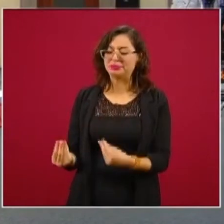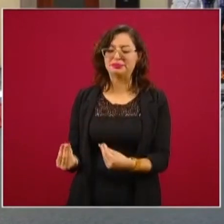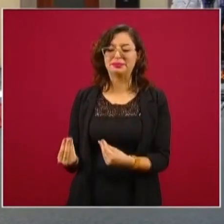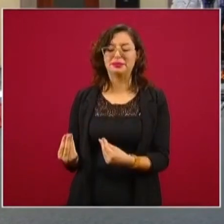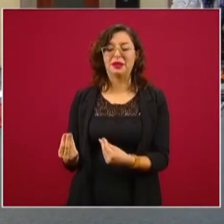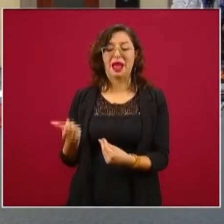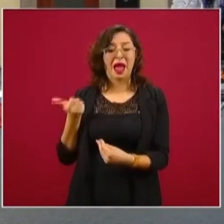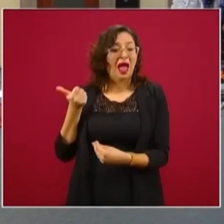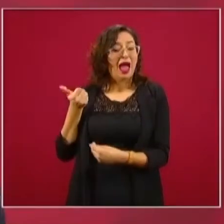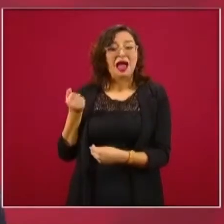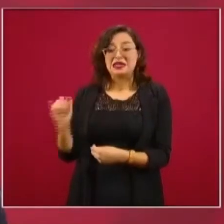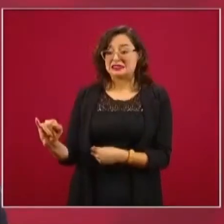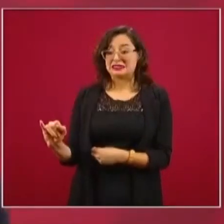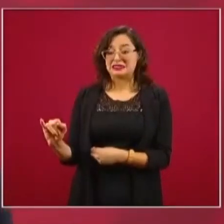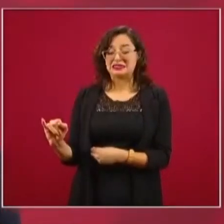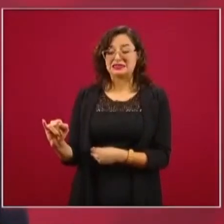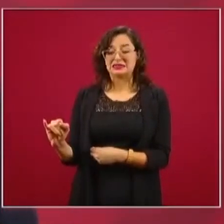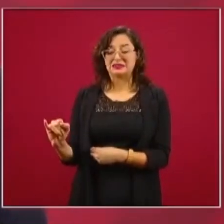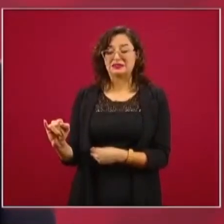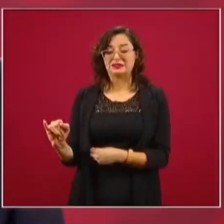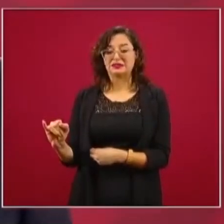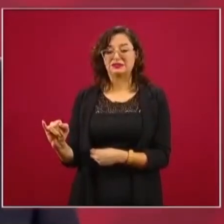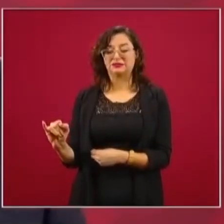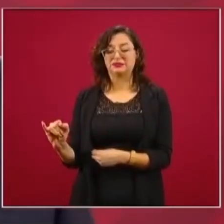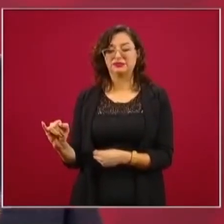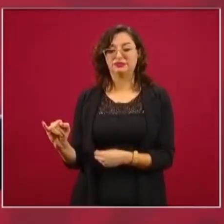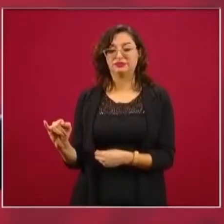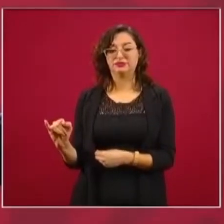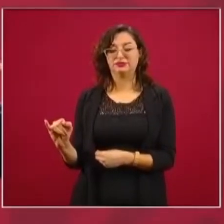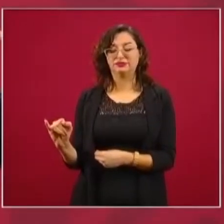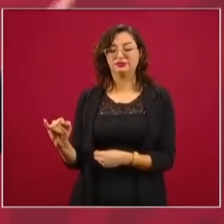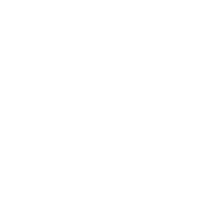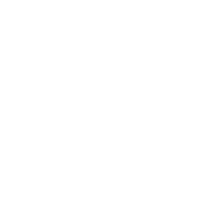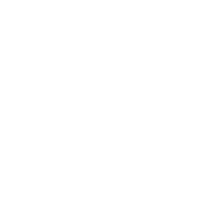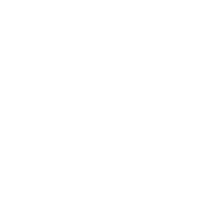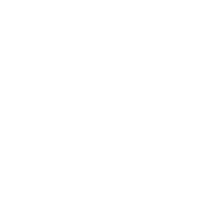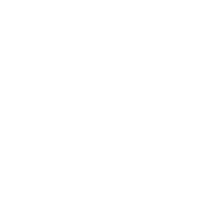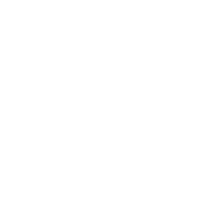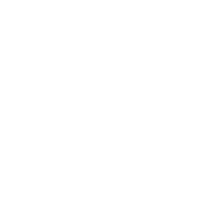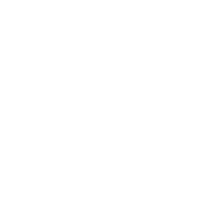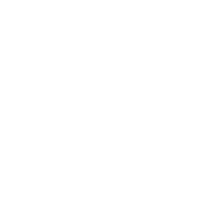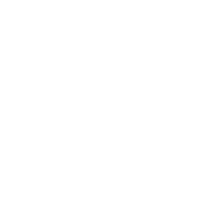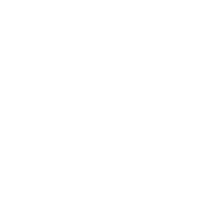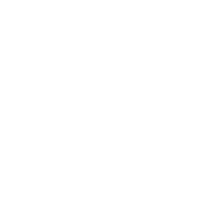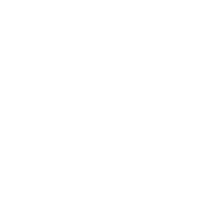es diferente que lo que ya ofrecieron a Calderón y a Peña. Ajá.